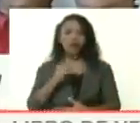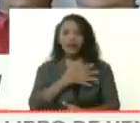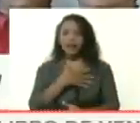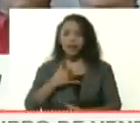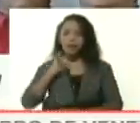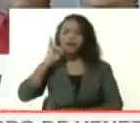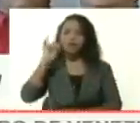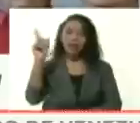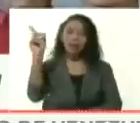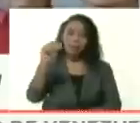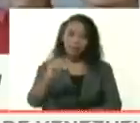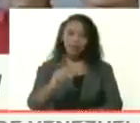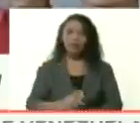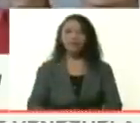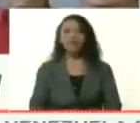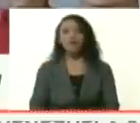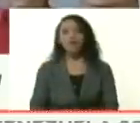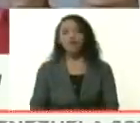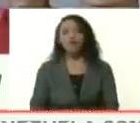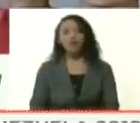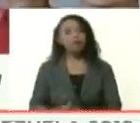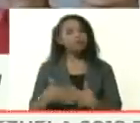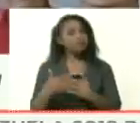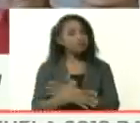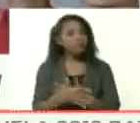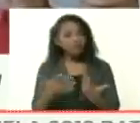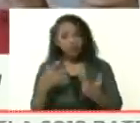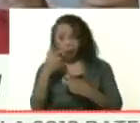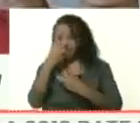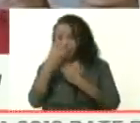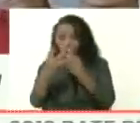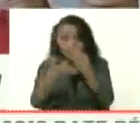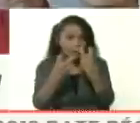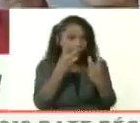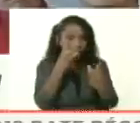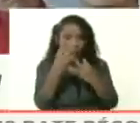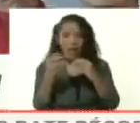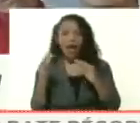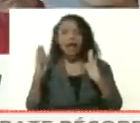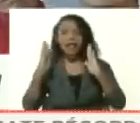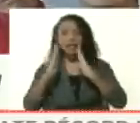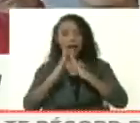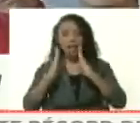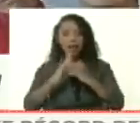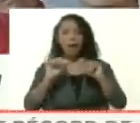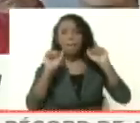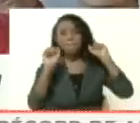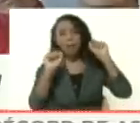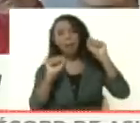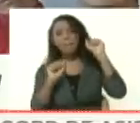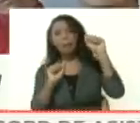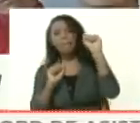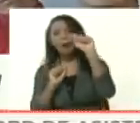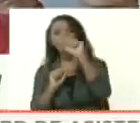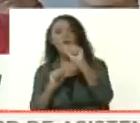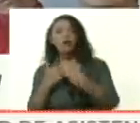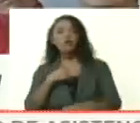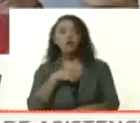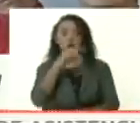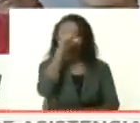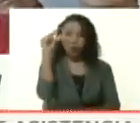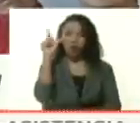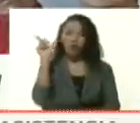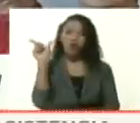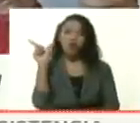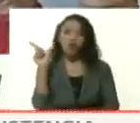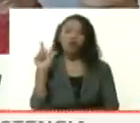informar que la visita casa por casa de nuestro partido, el Partido